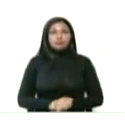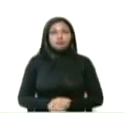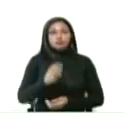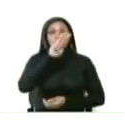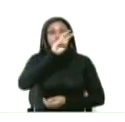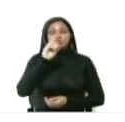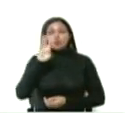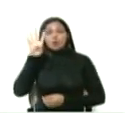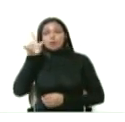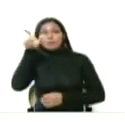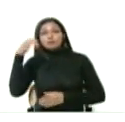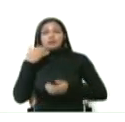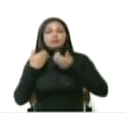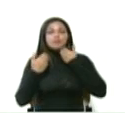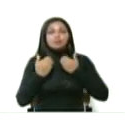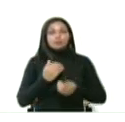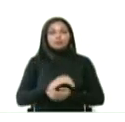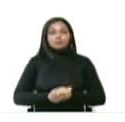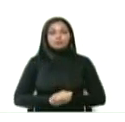204 casos,